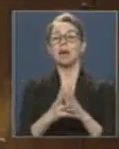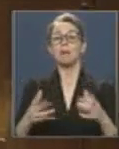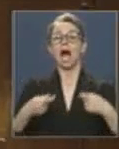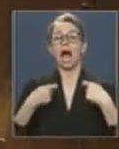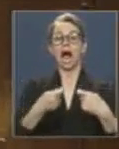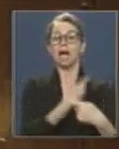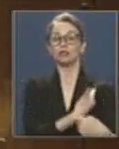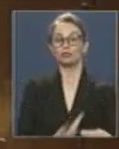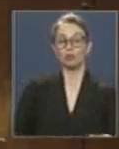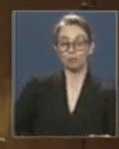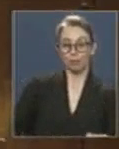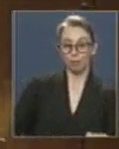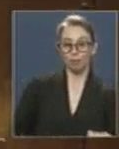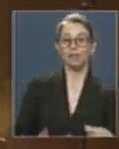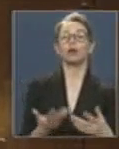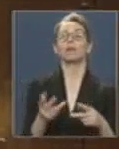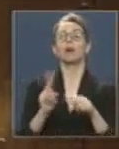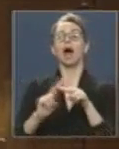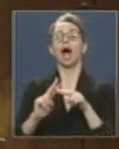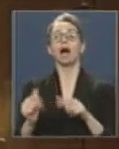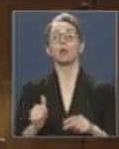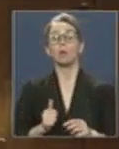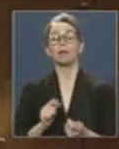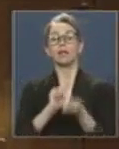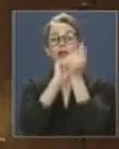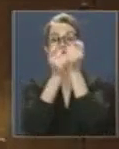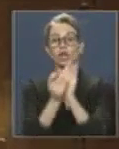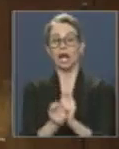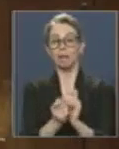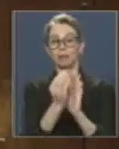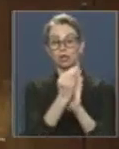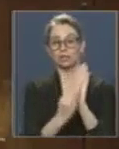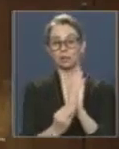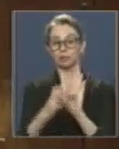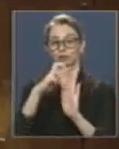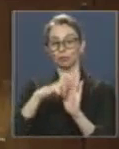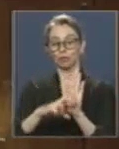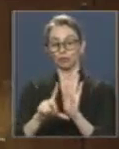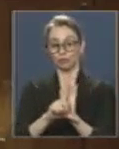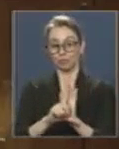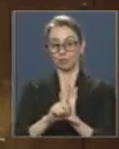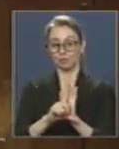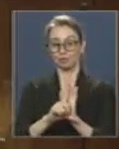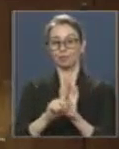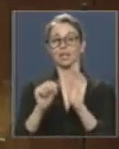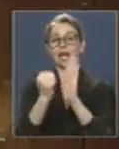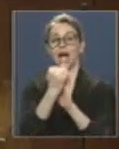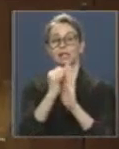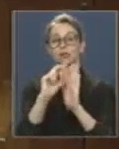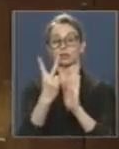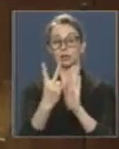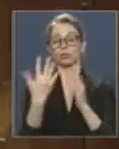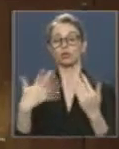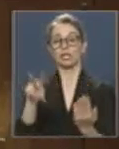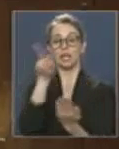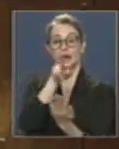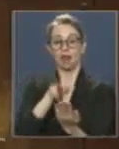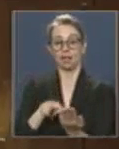que pudiere suponer la implementación de las modificaciones propuestas por este proyecto, particularmente en el artículo segundo ya leído.